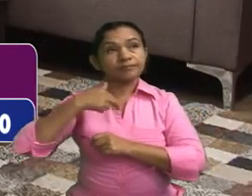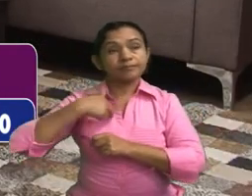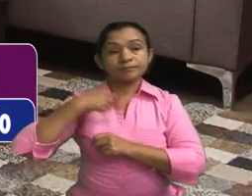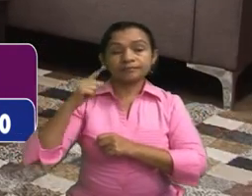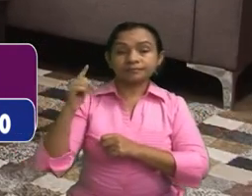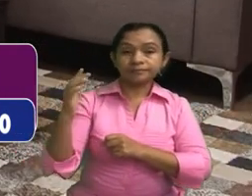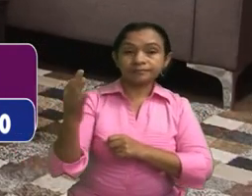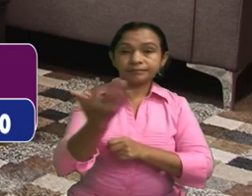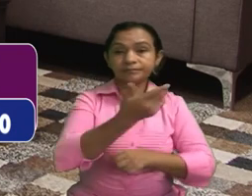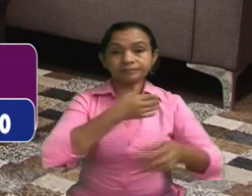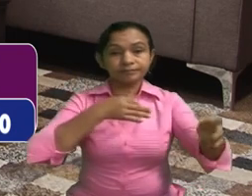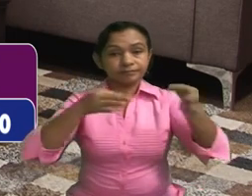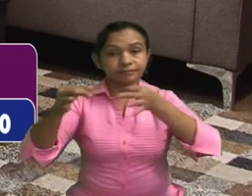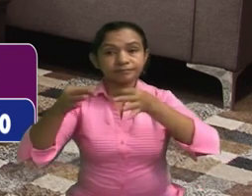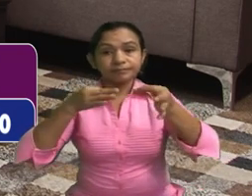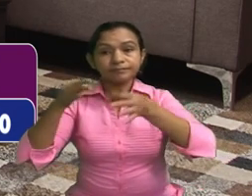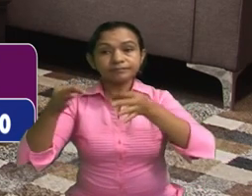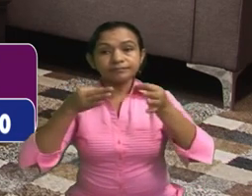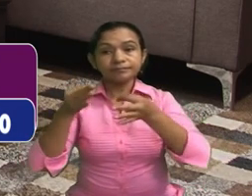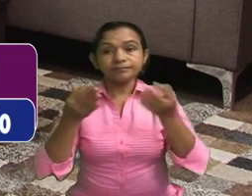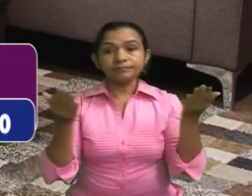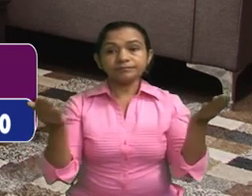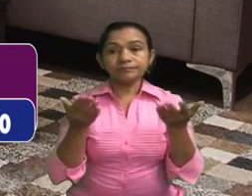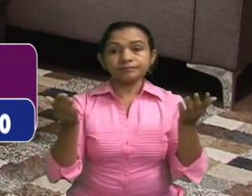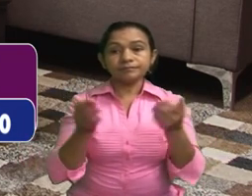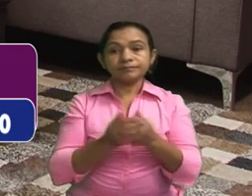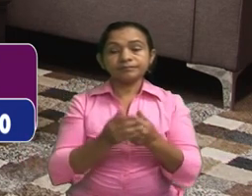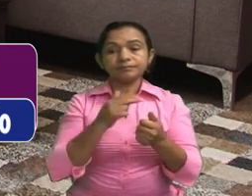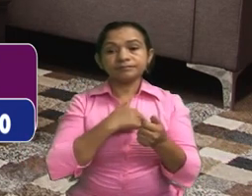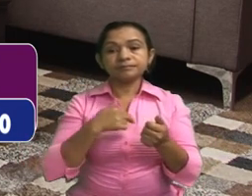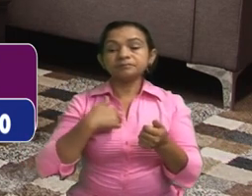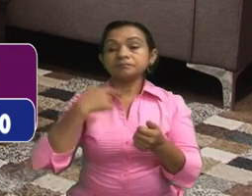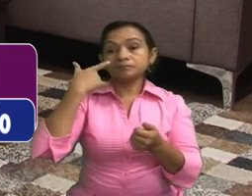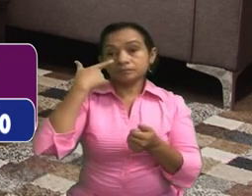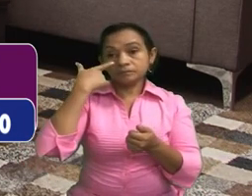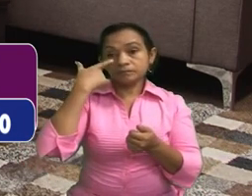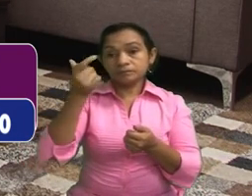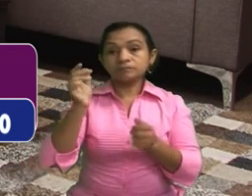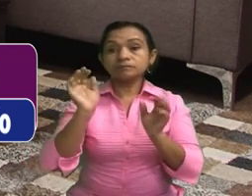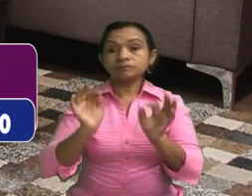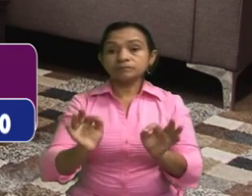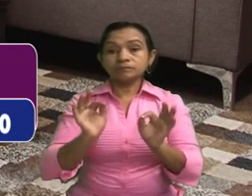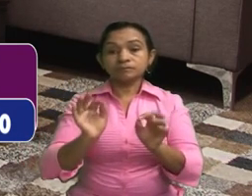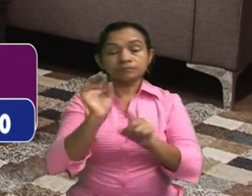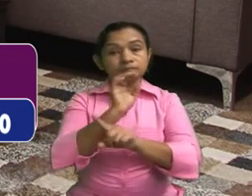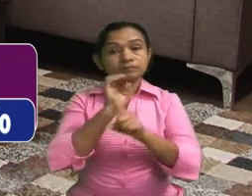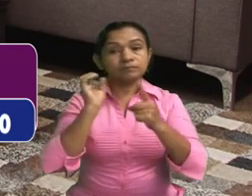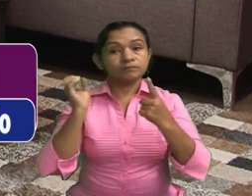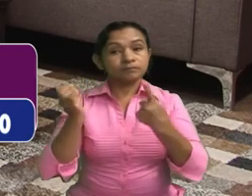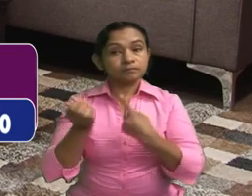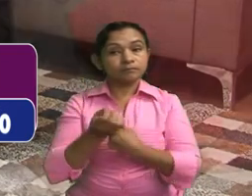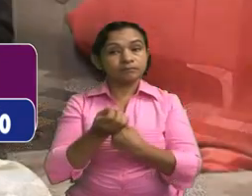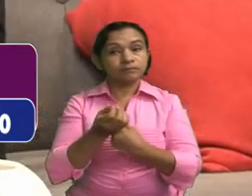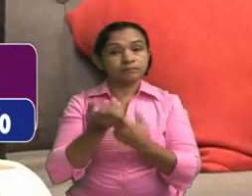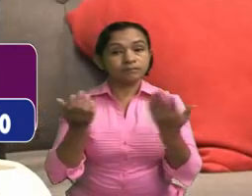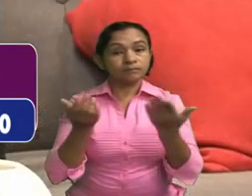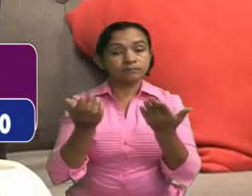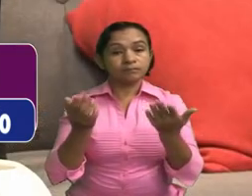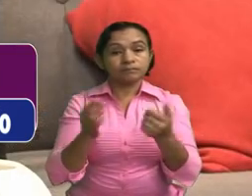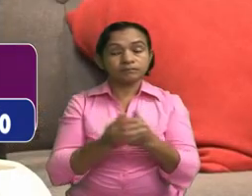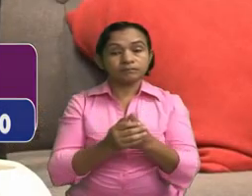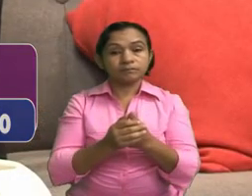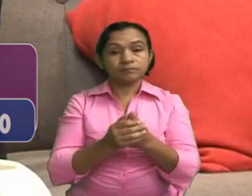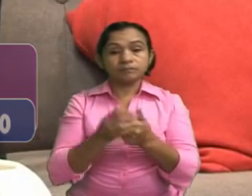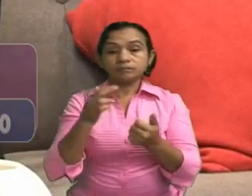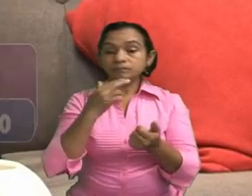esos reportes y han sido reconocidos por esta organización, que es a nivel mundial